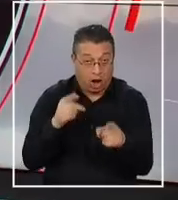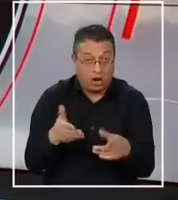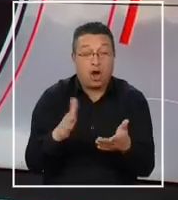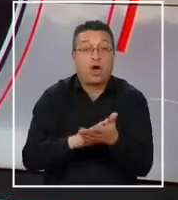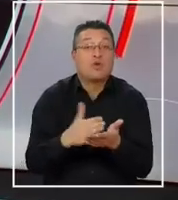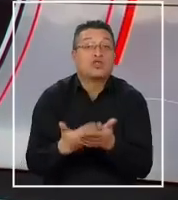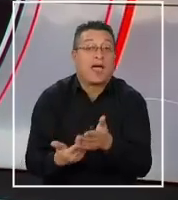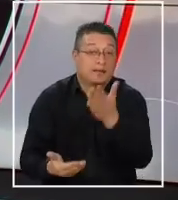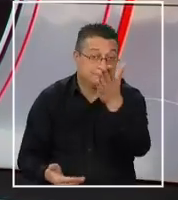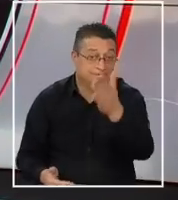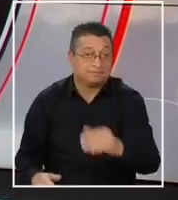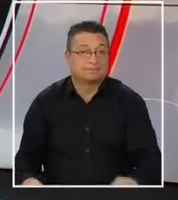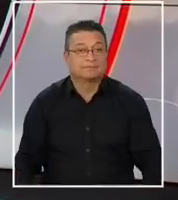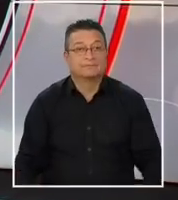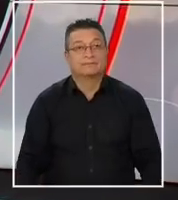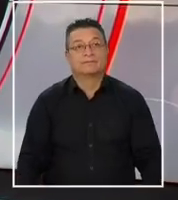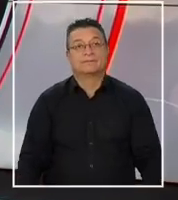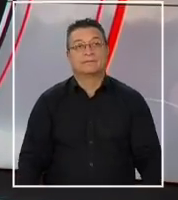tal?